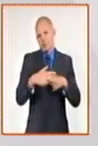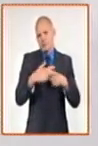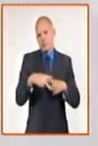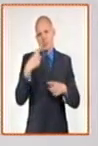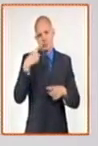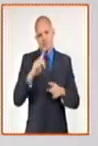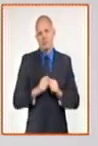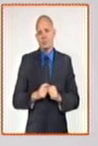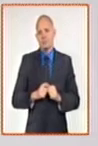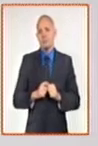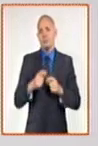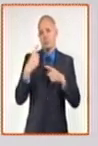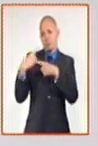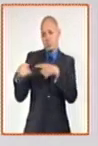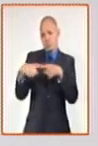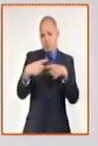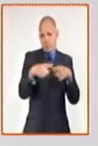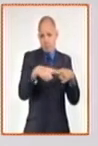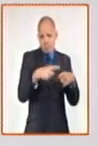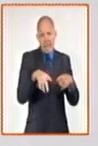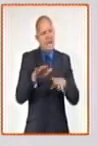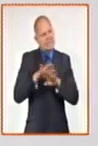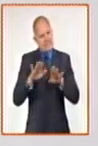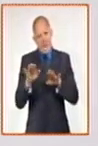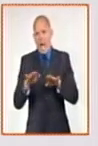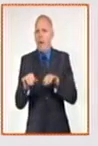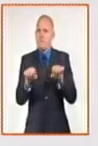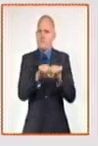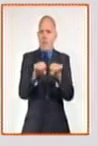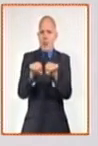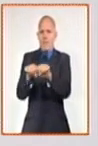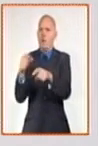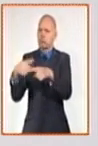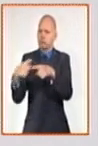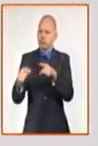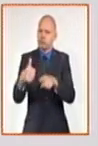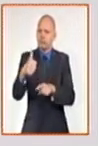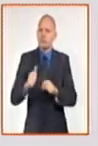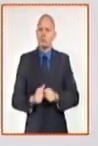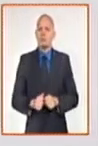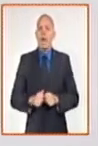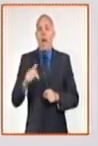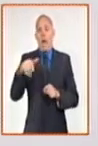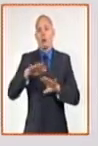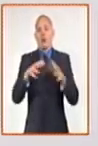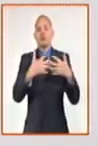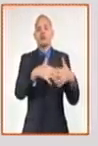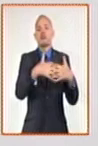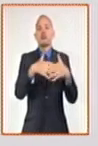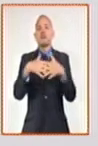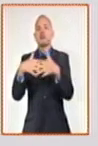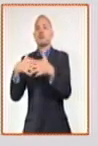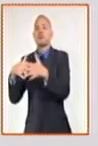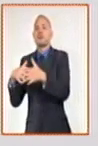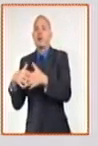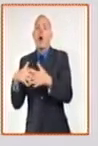resto de las unidades con posibilidades están interconectadas al sistema eléctrico nacional, y la generación distribuida, por supuesto que